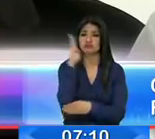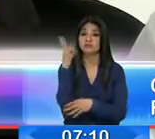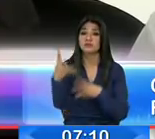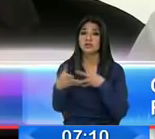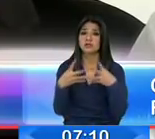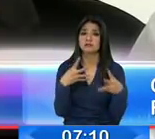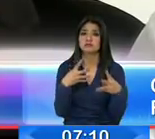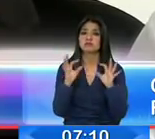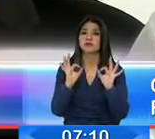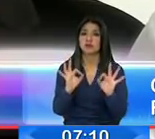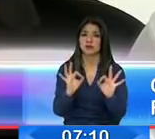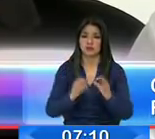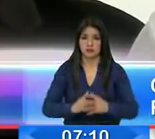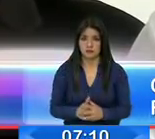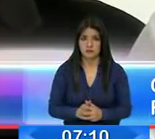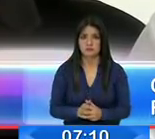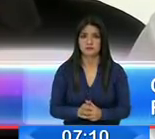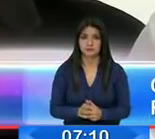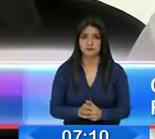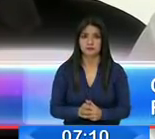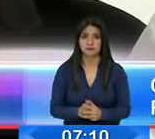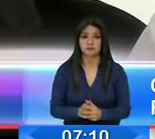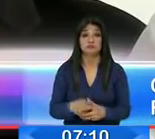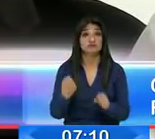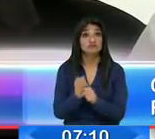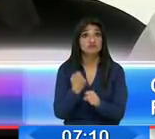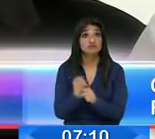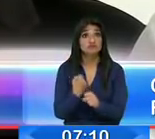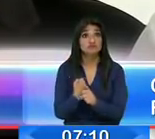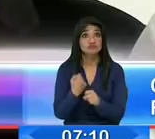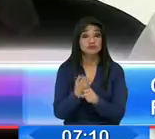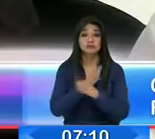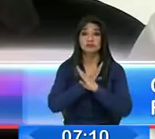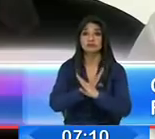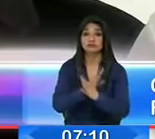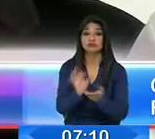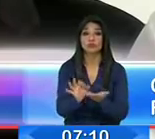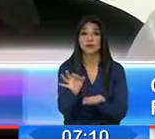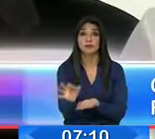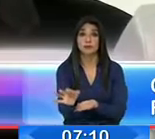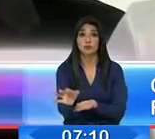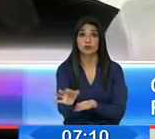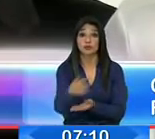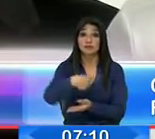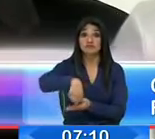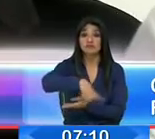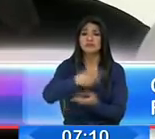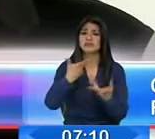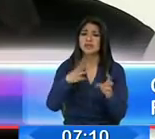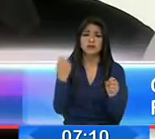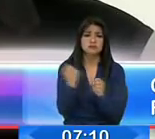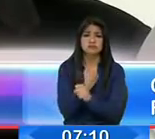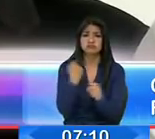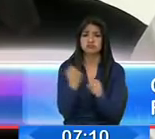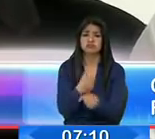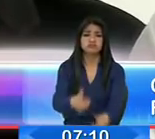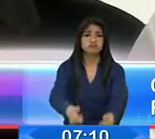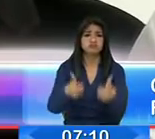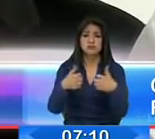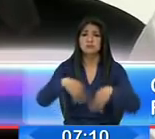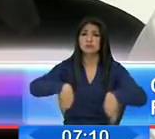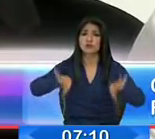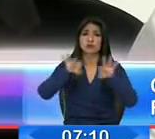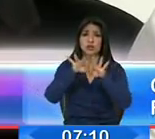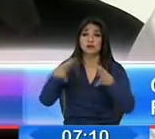transparente. Vamos a trabajar de la mano de la Defensoría del Pueblo, quienes ya han hecho un trabajo muy importante en